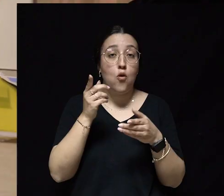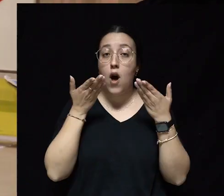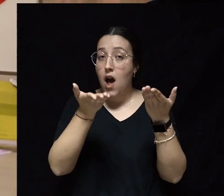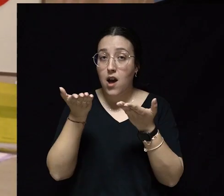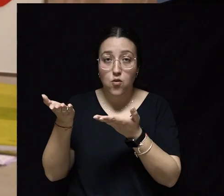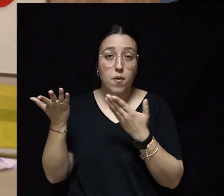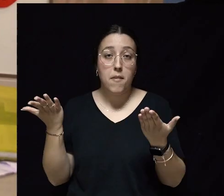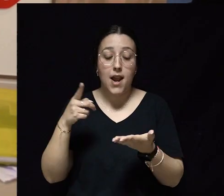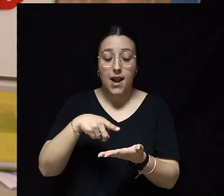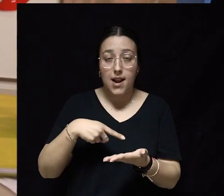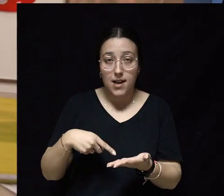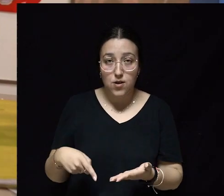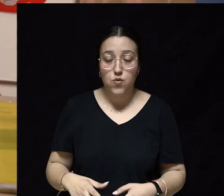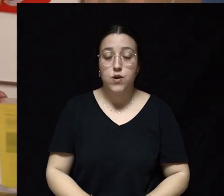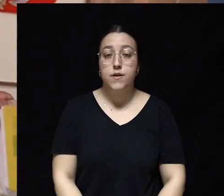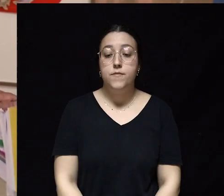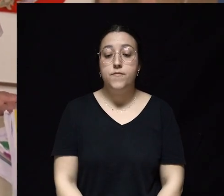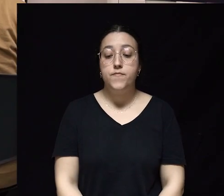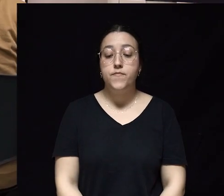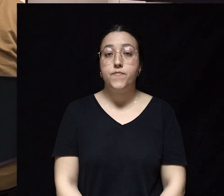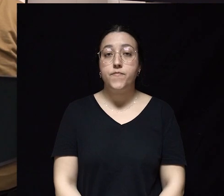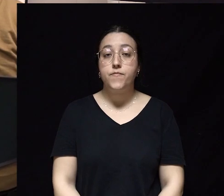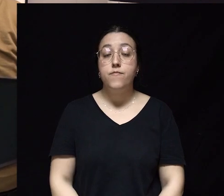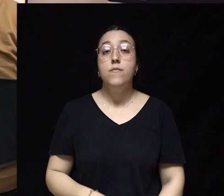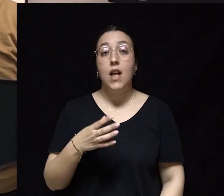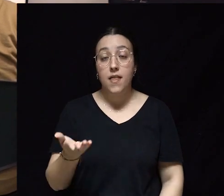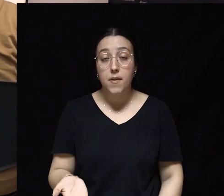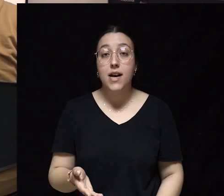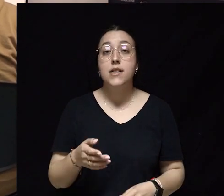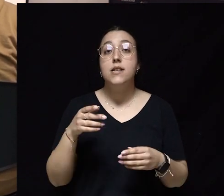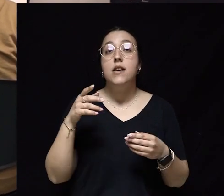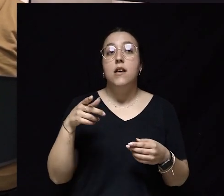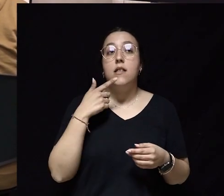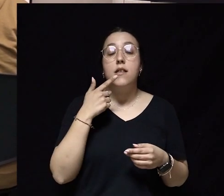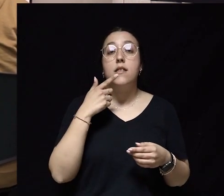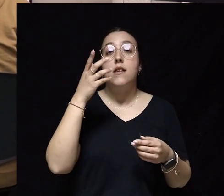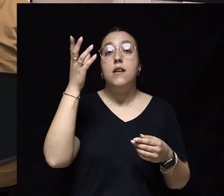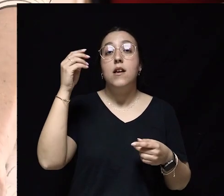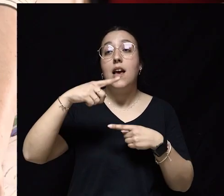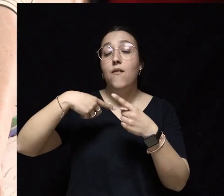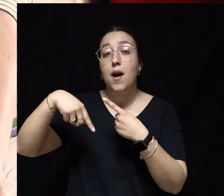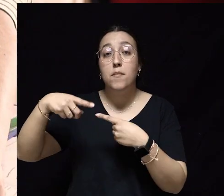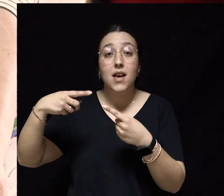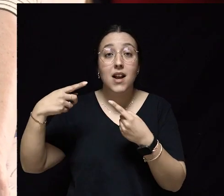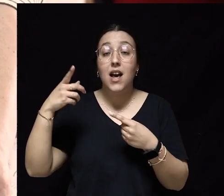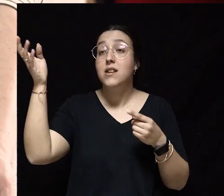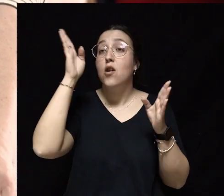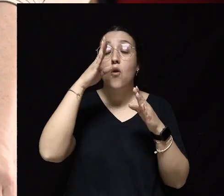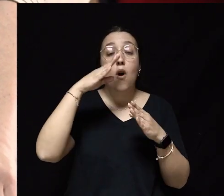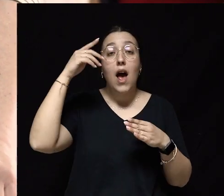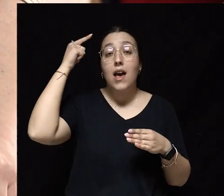telefonía móvil y de demás inventos informáticos lastra el gusto por la lectura. Además,